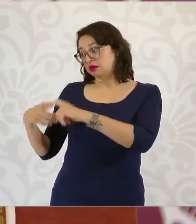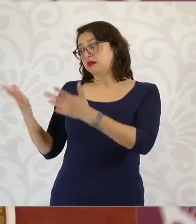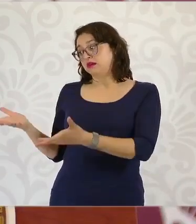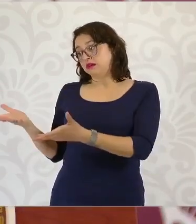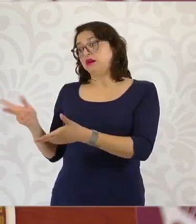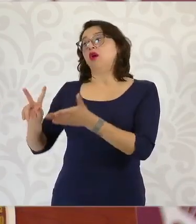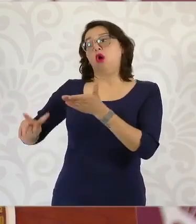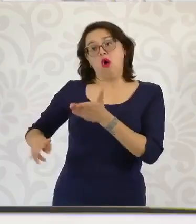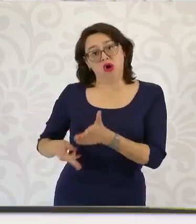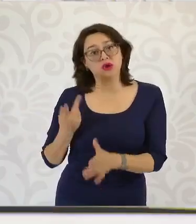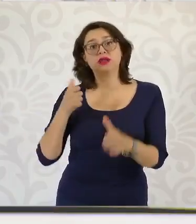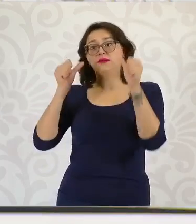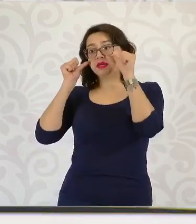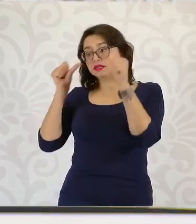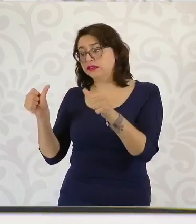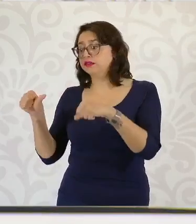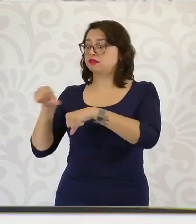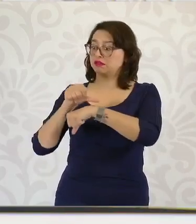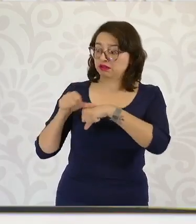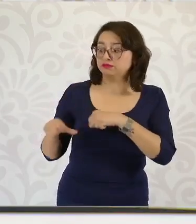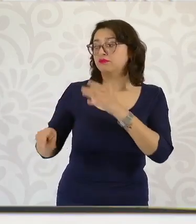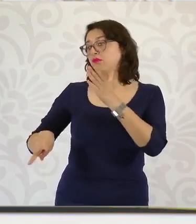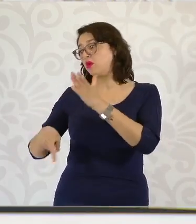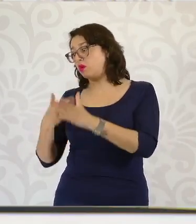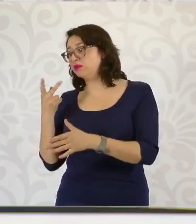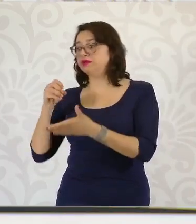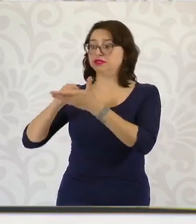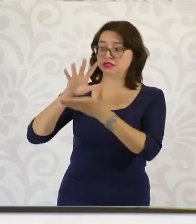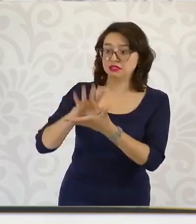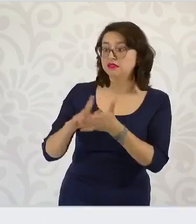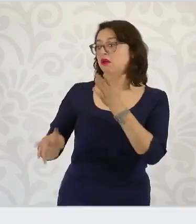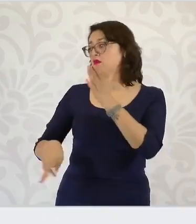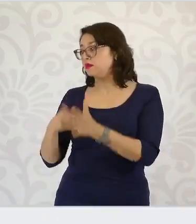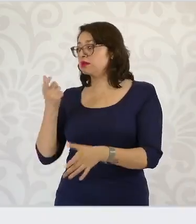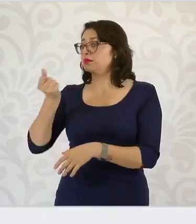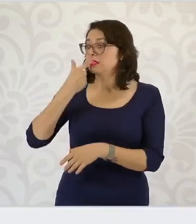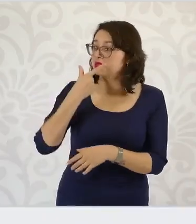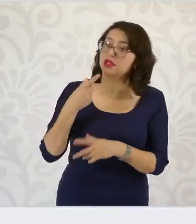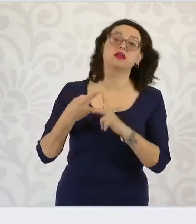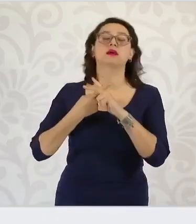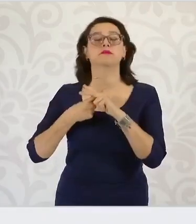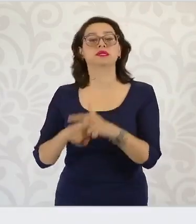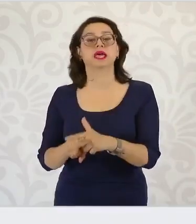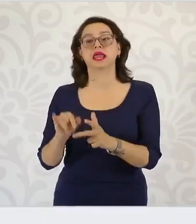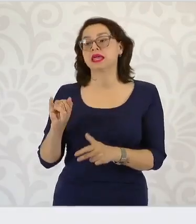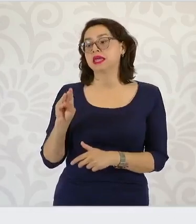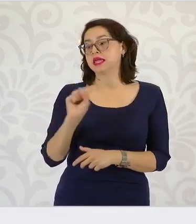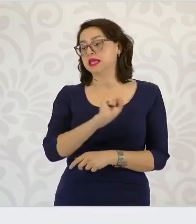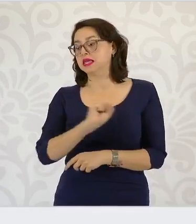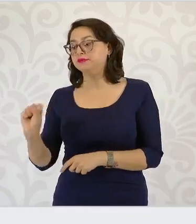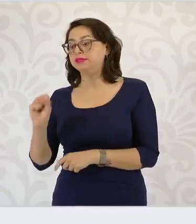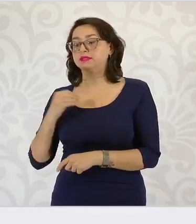y constituir el IMSS Bienestar para evitar este esquema de corrupción que se generó con el